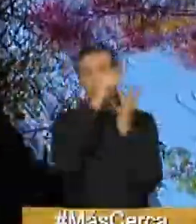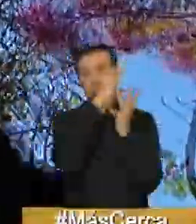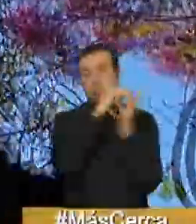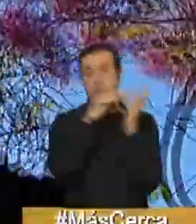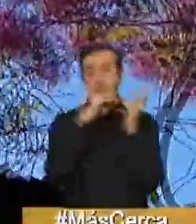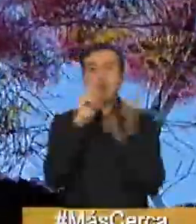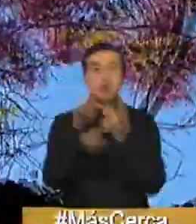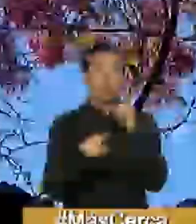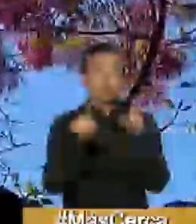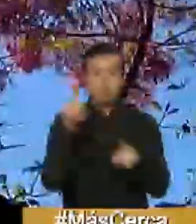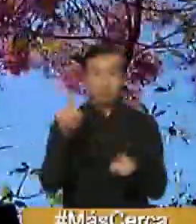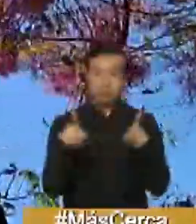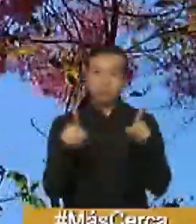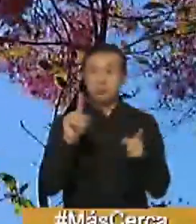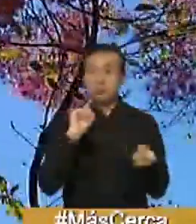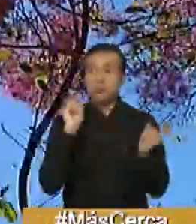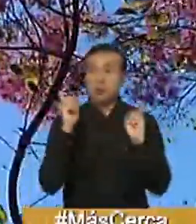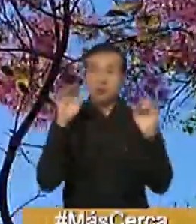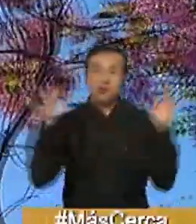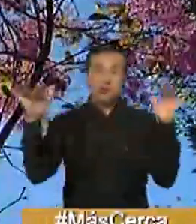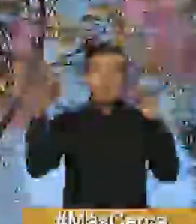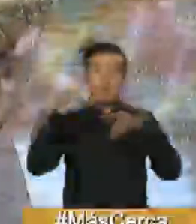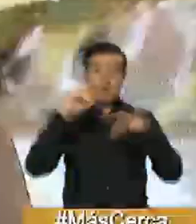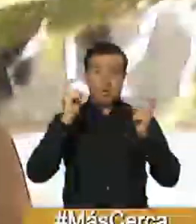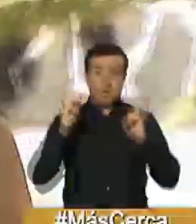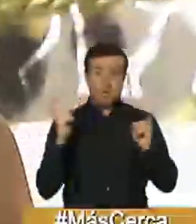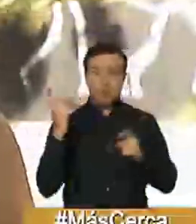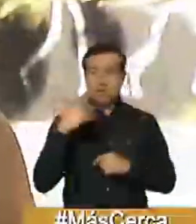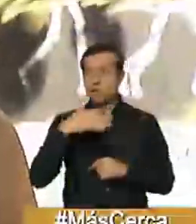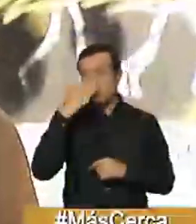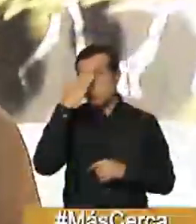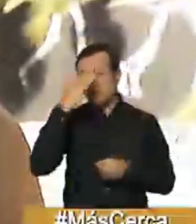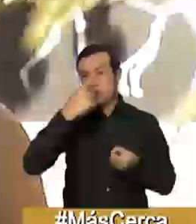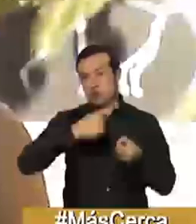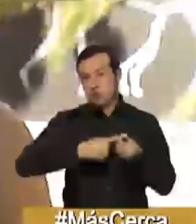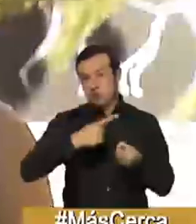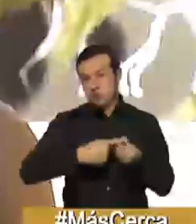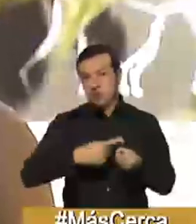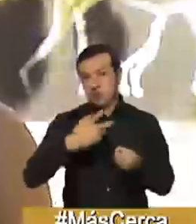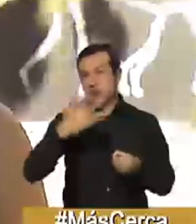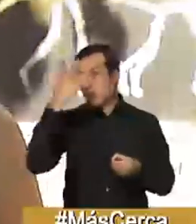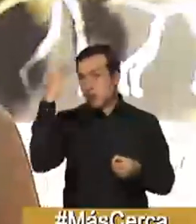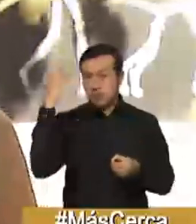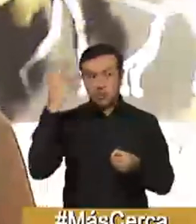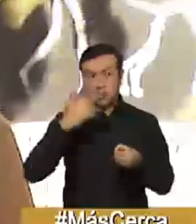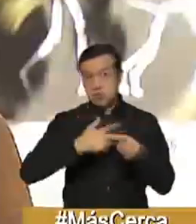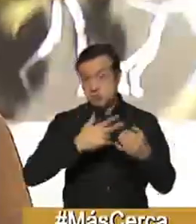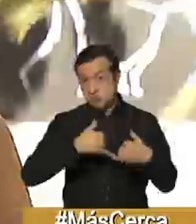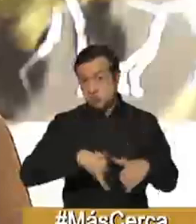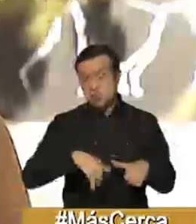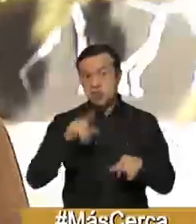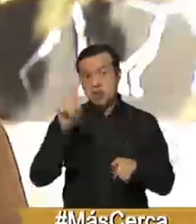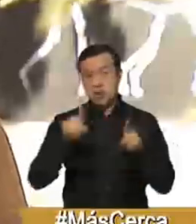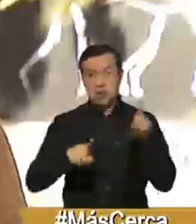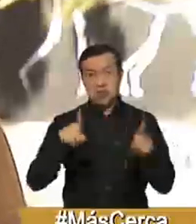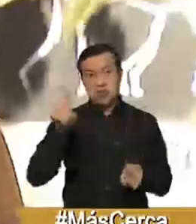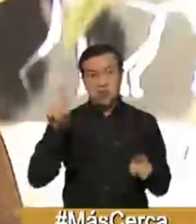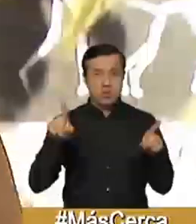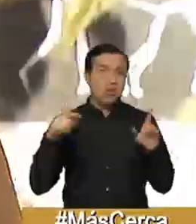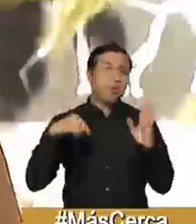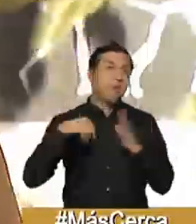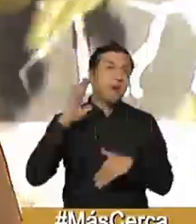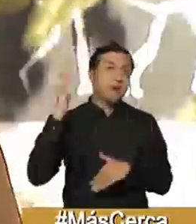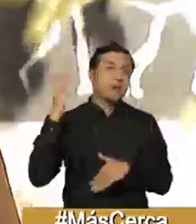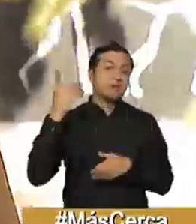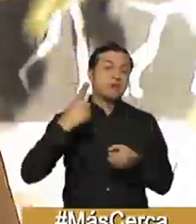arupos que, por el cambio de clima, porque Quito ya no tiene el mismo clima que antes y es un poco más